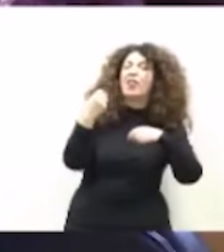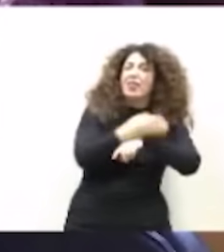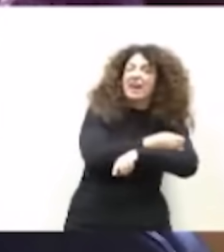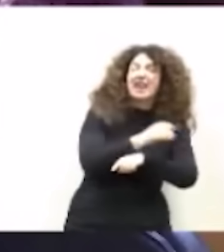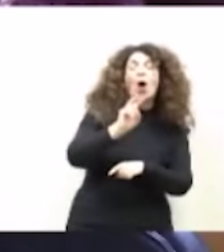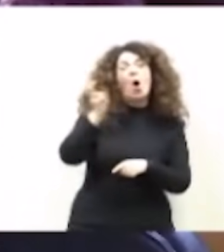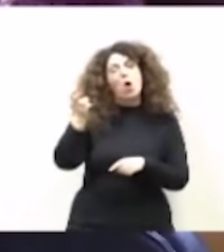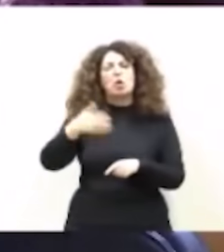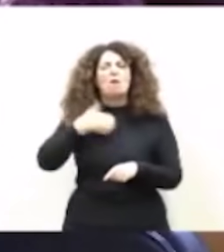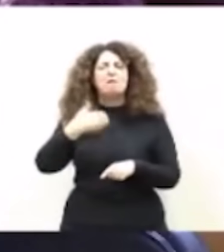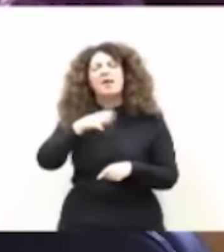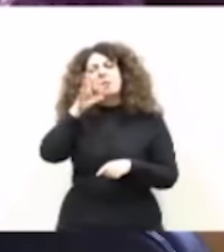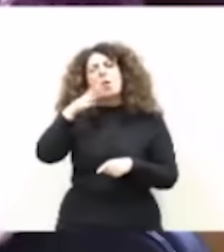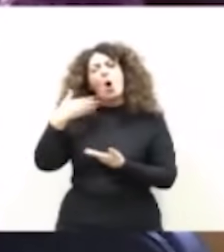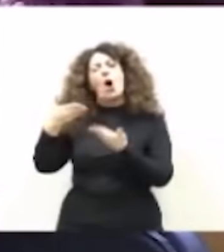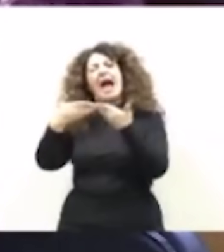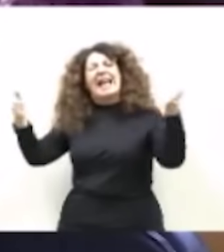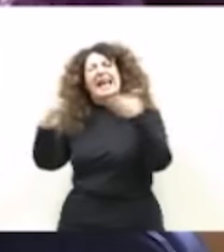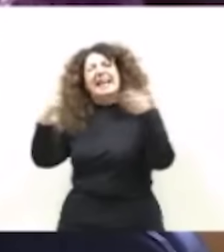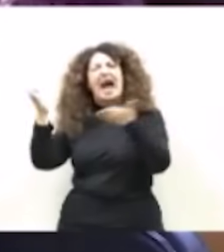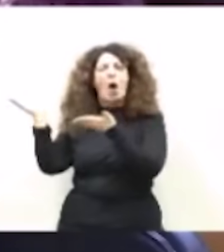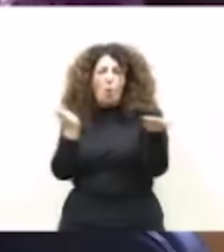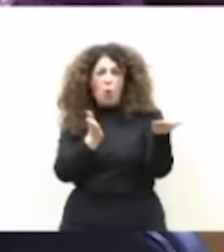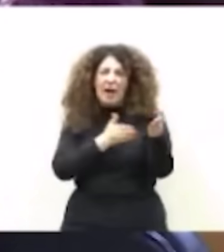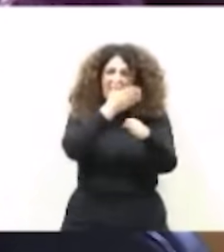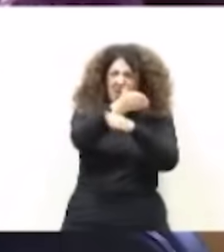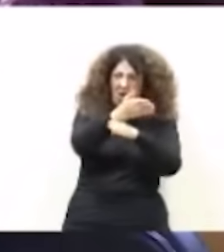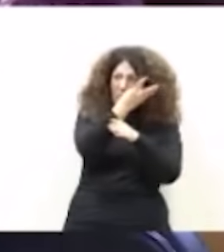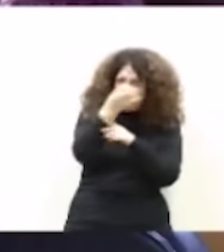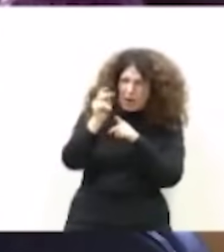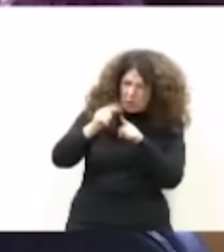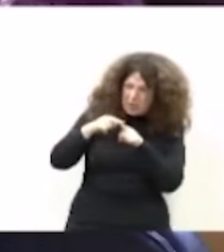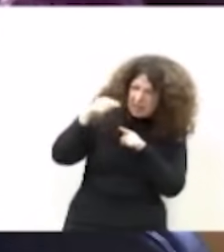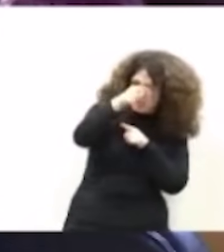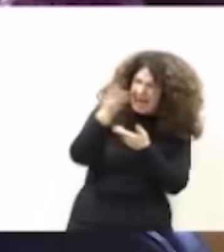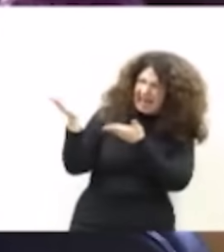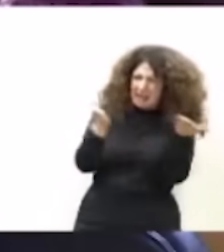una inauguración a 400 kilómetros de la Comunidad de Madrid.